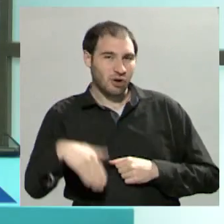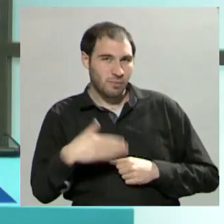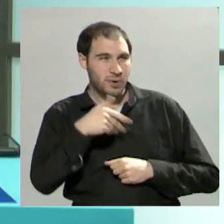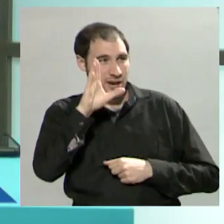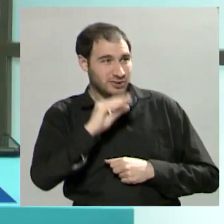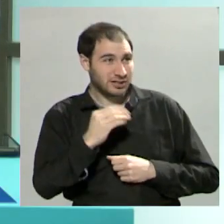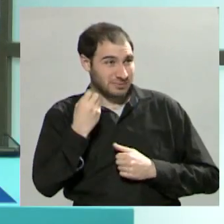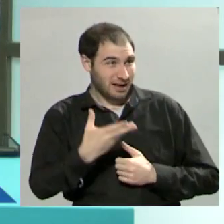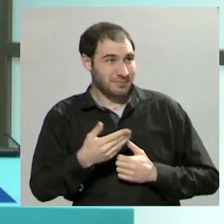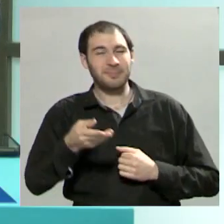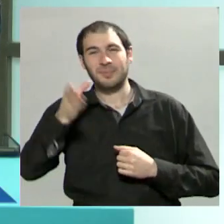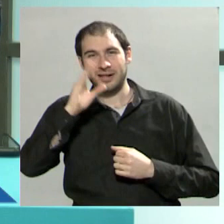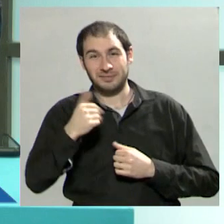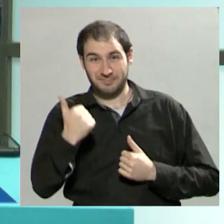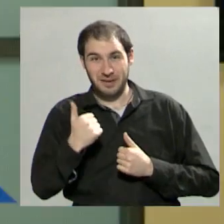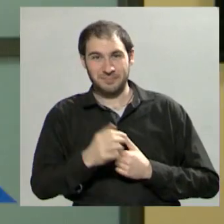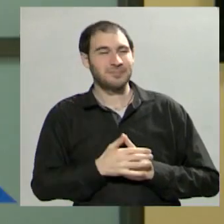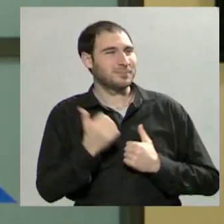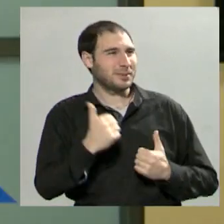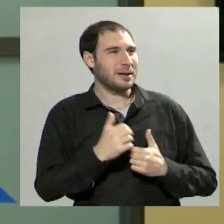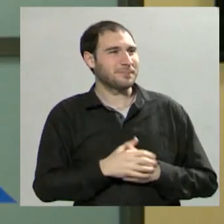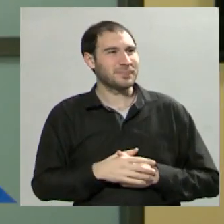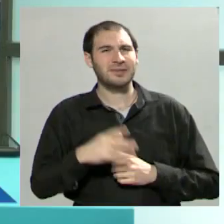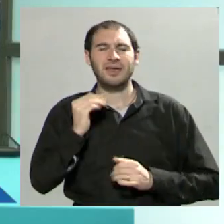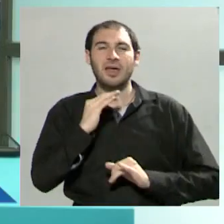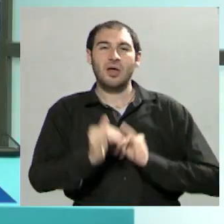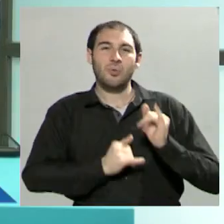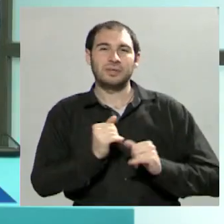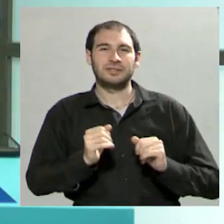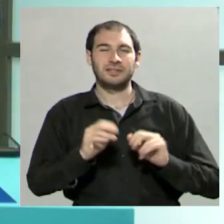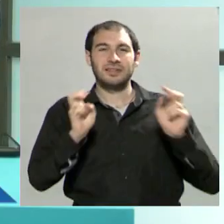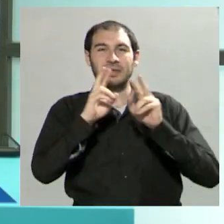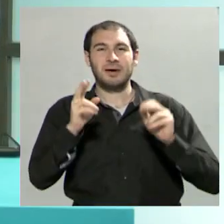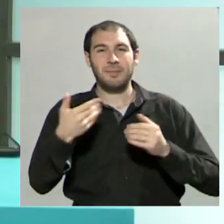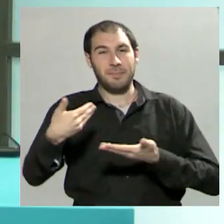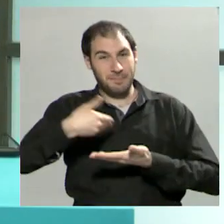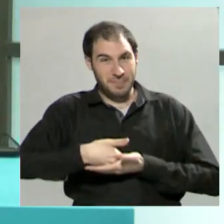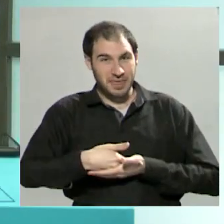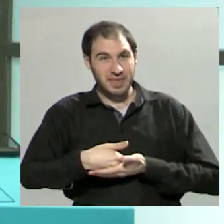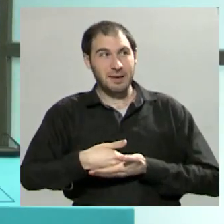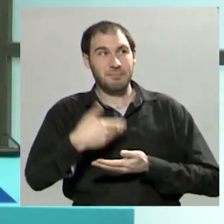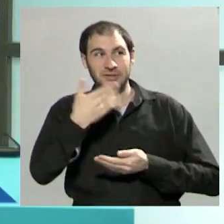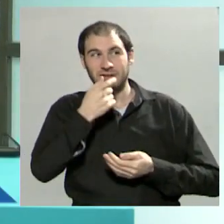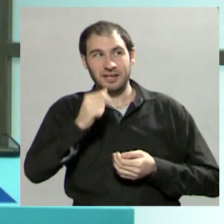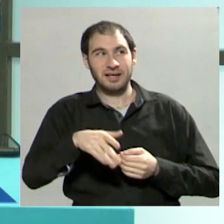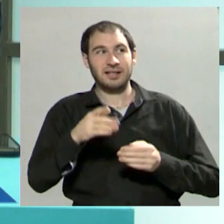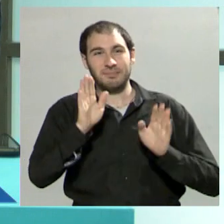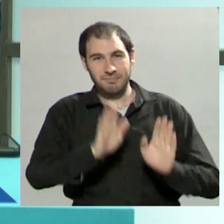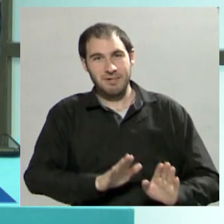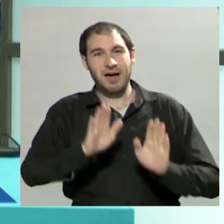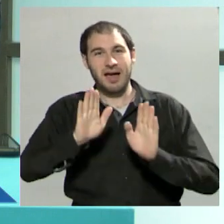buenas noches, Gastón, ¿cómo estás? Buenas noches, Virgen, ¿cómo estás? ¿Bien? Muy bien. Vamos a hacer la columna, me han pedido por la gente que está acá, la vamos a hacer más